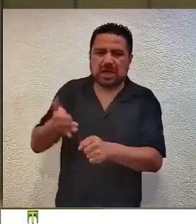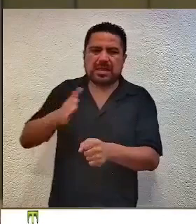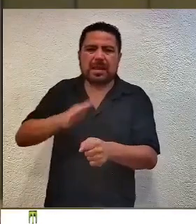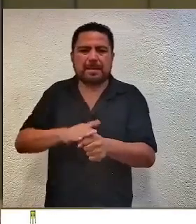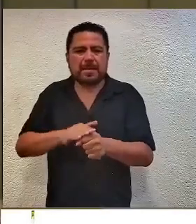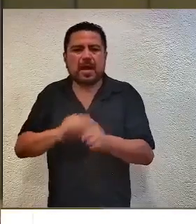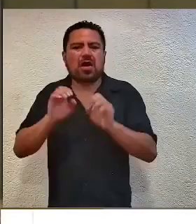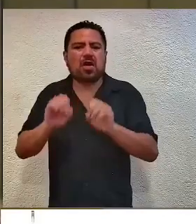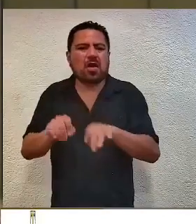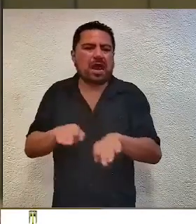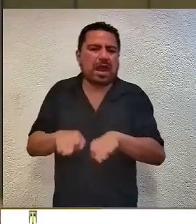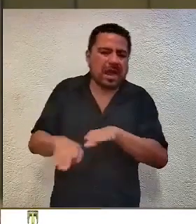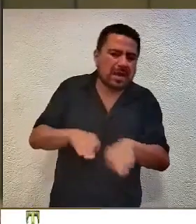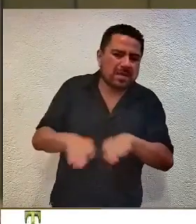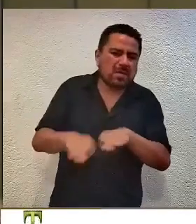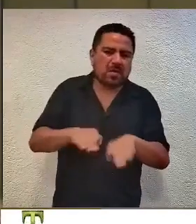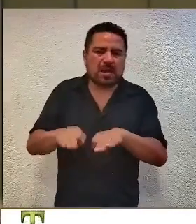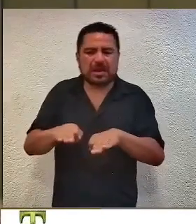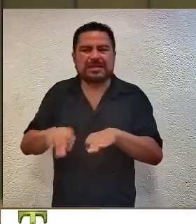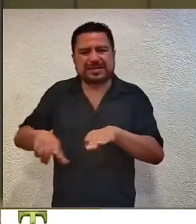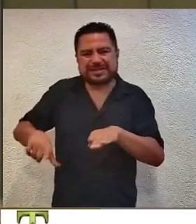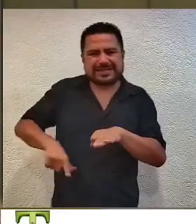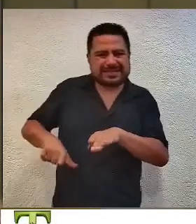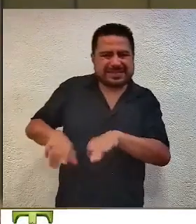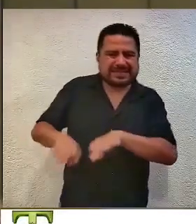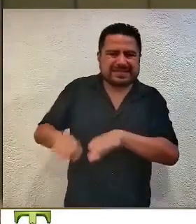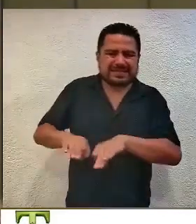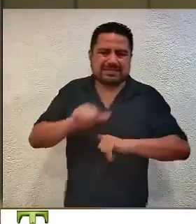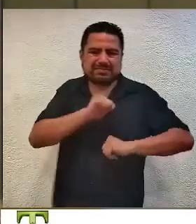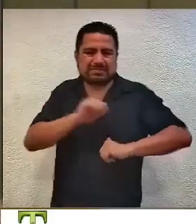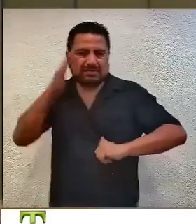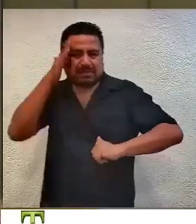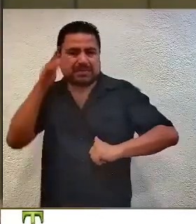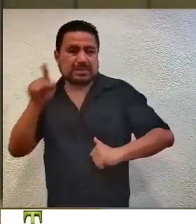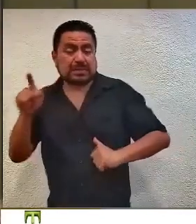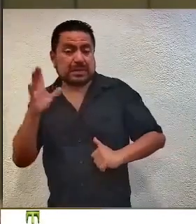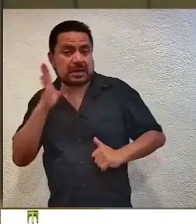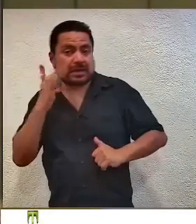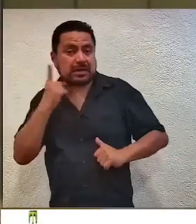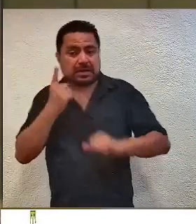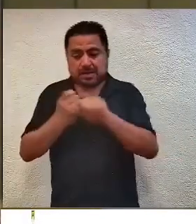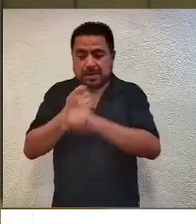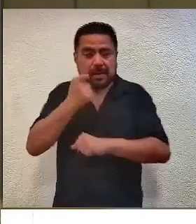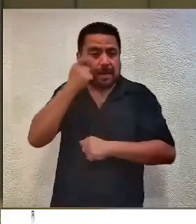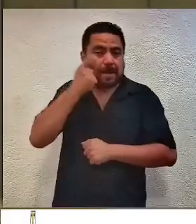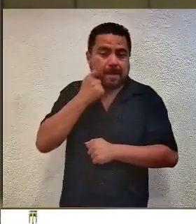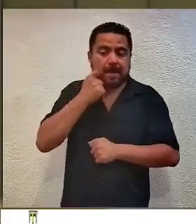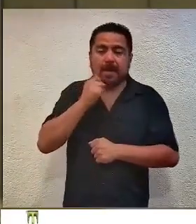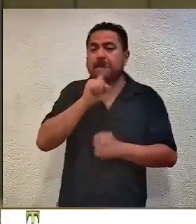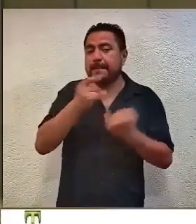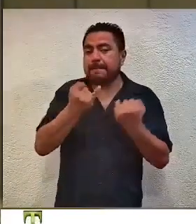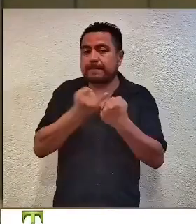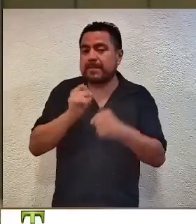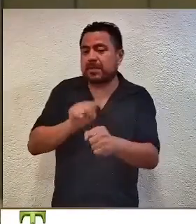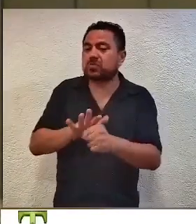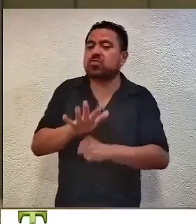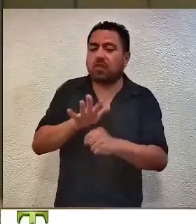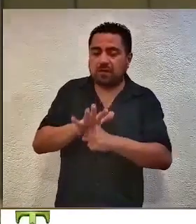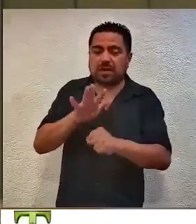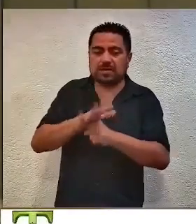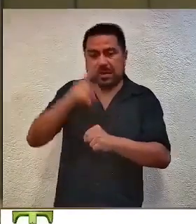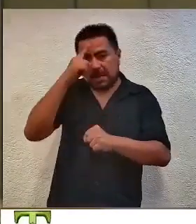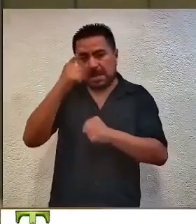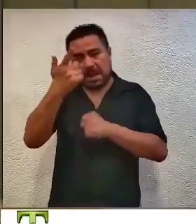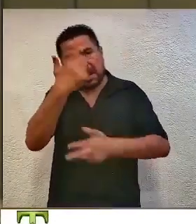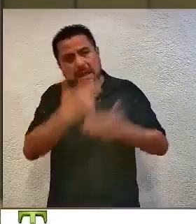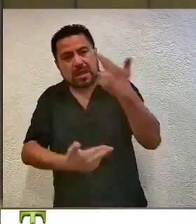o laborales de los servidores públicos del Poder Legislativo del Estado y que es suficiente para revocar